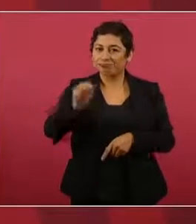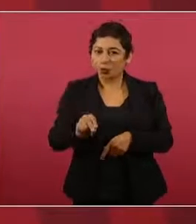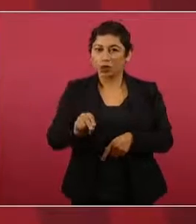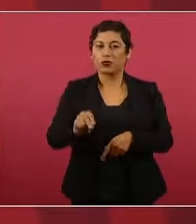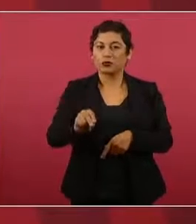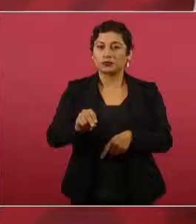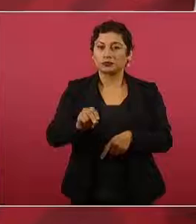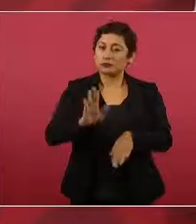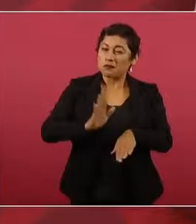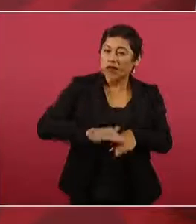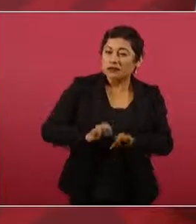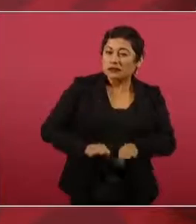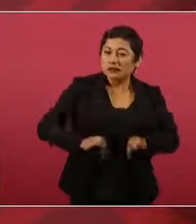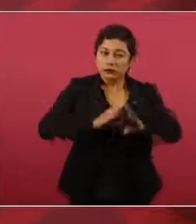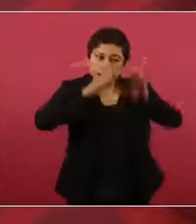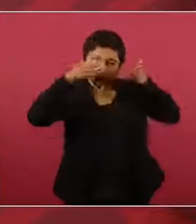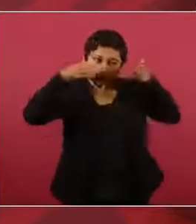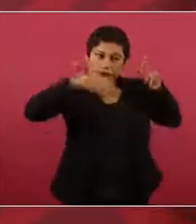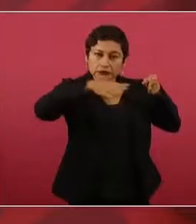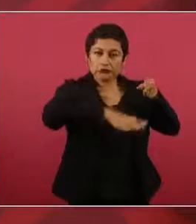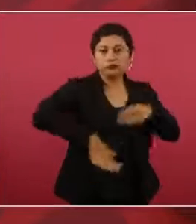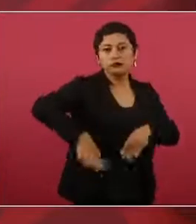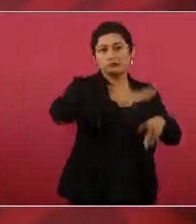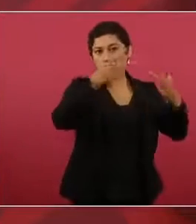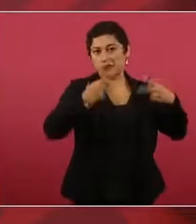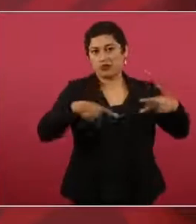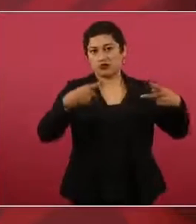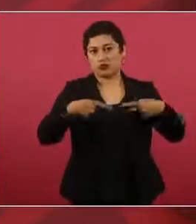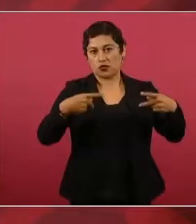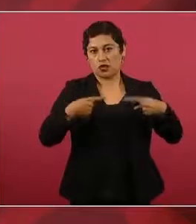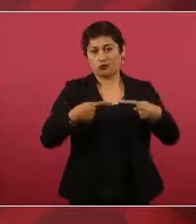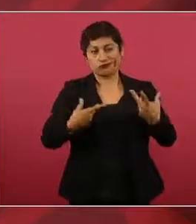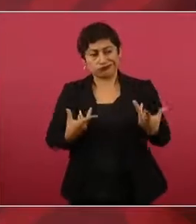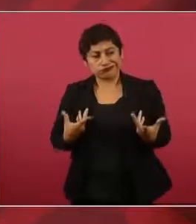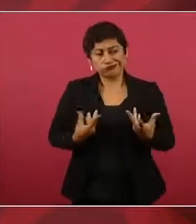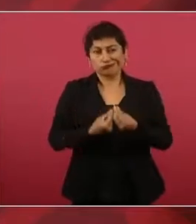Es gobierno del pueblo, para el pueblo, con el pueblo.